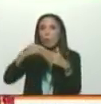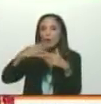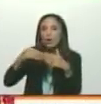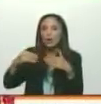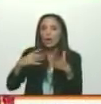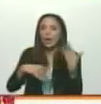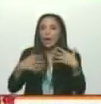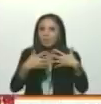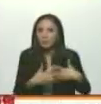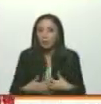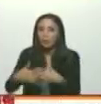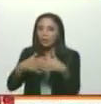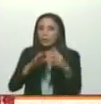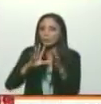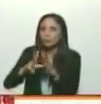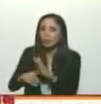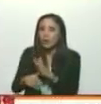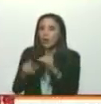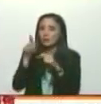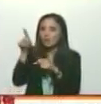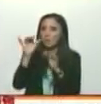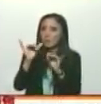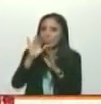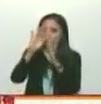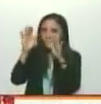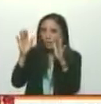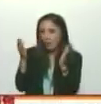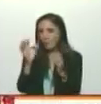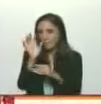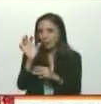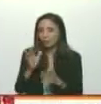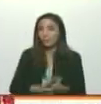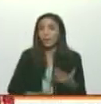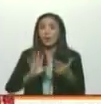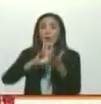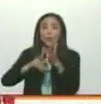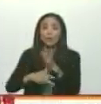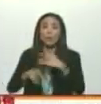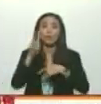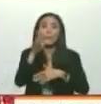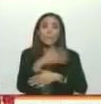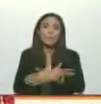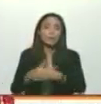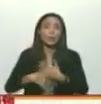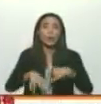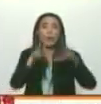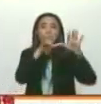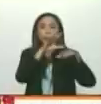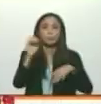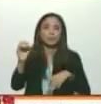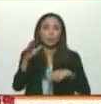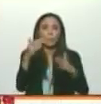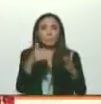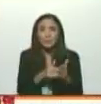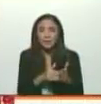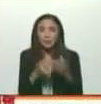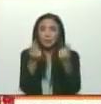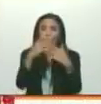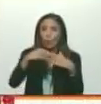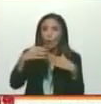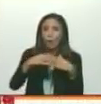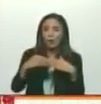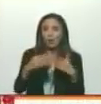en Estados Unidos, imagínate, le quitaron 2 millones y medio, 2.800.000 dólares, y los tipos dicen que se llevaron